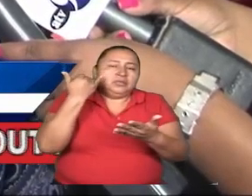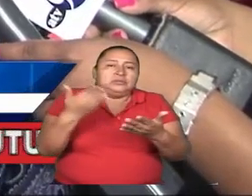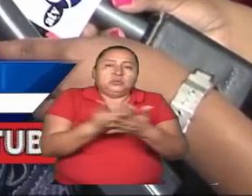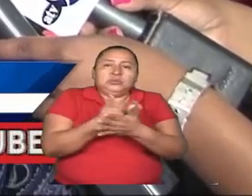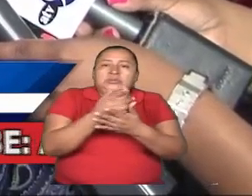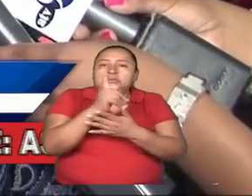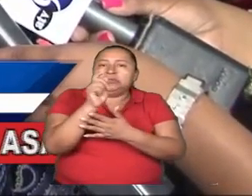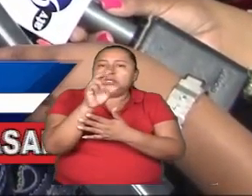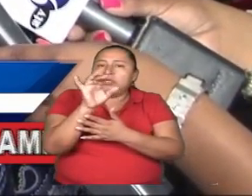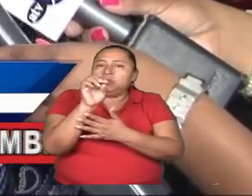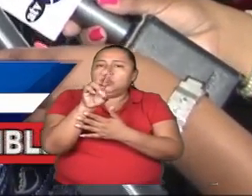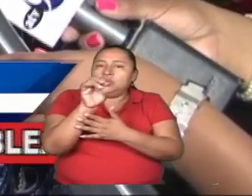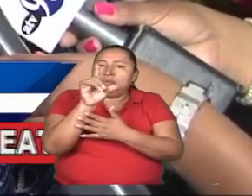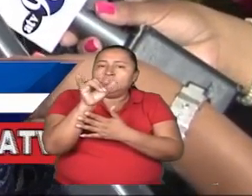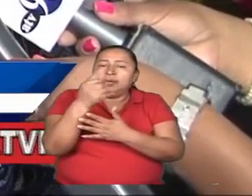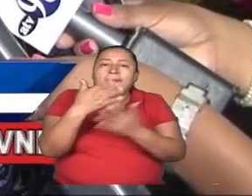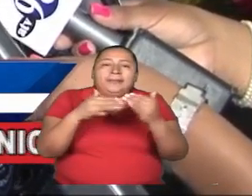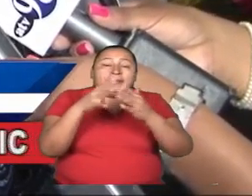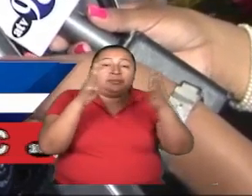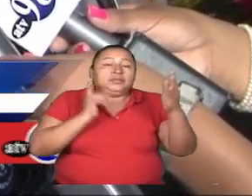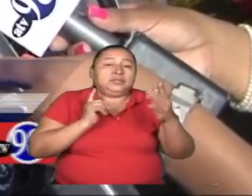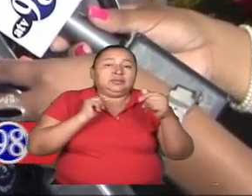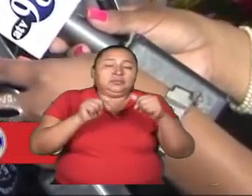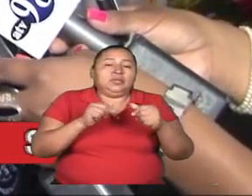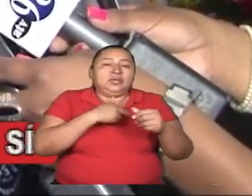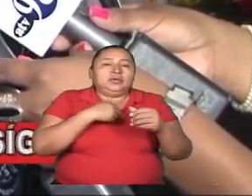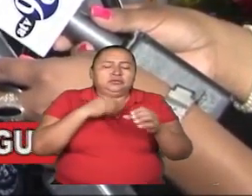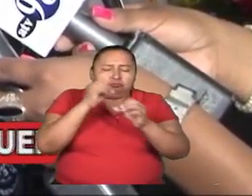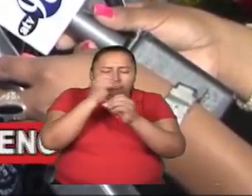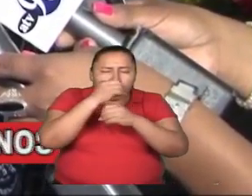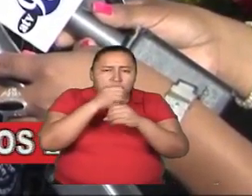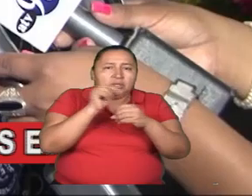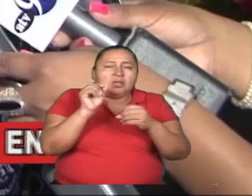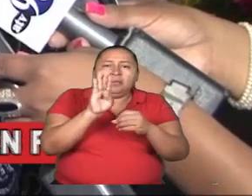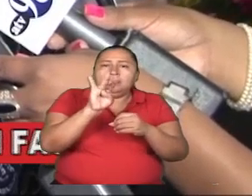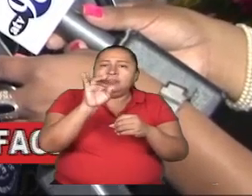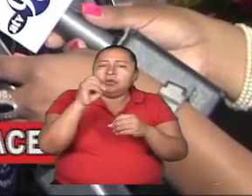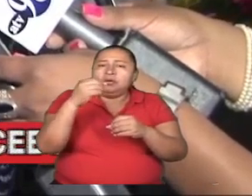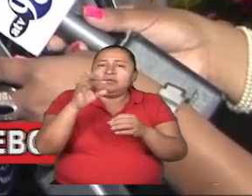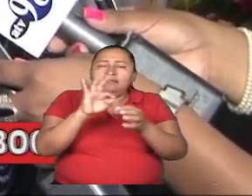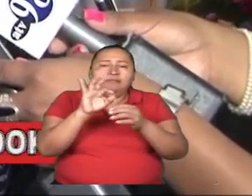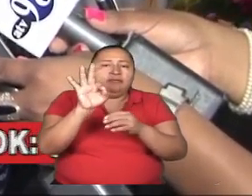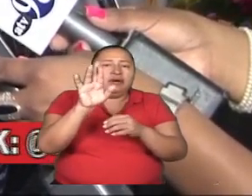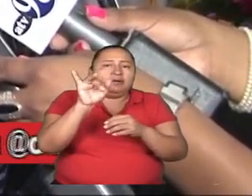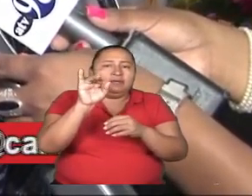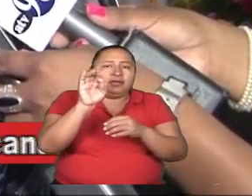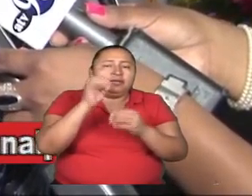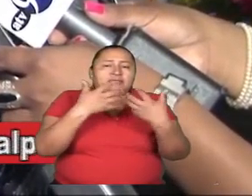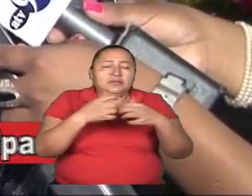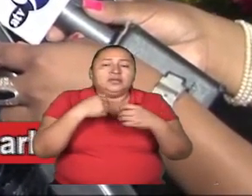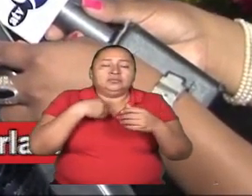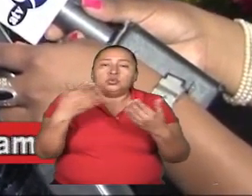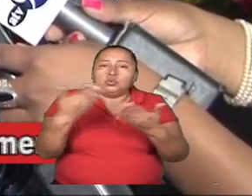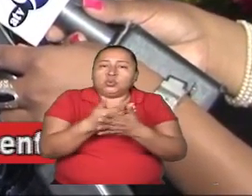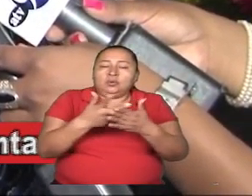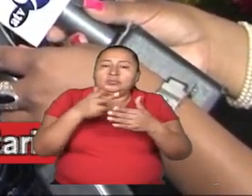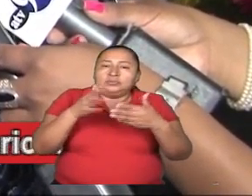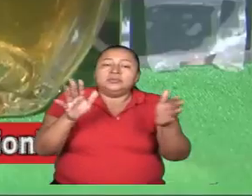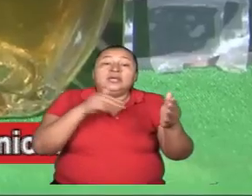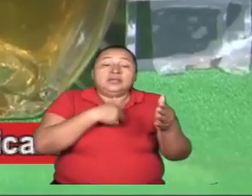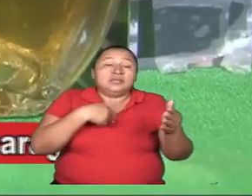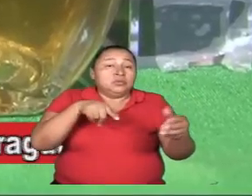tecnologías más grandes que tenemos ahorita, que es el laboratorio de la biofábrica que tenemos en el CENIA INTA, que próximamente se va a inaugurar, donde estamos